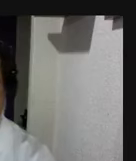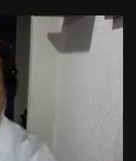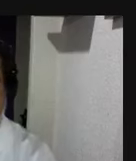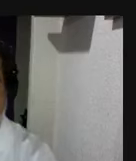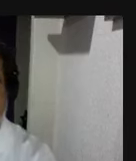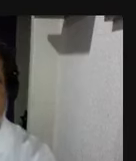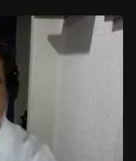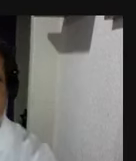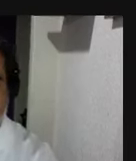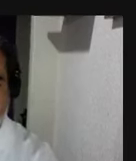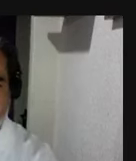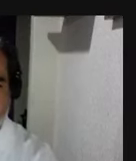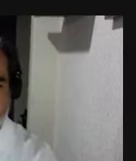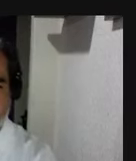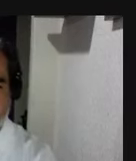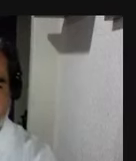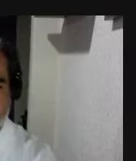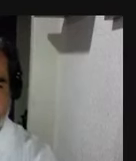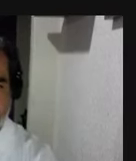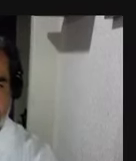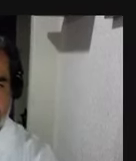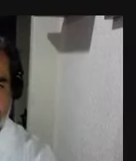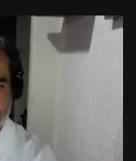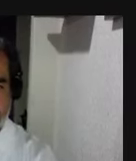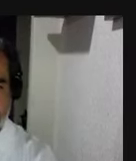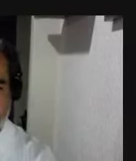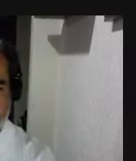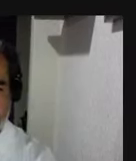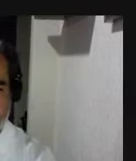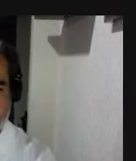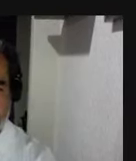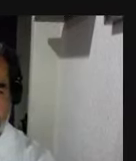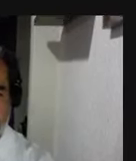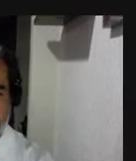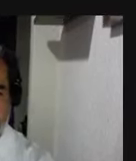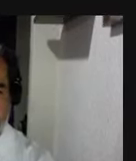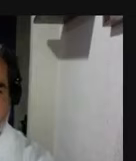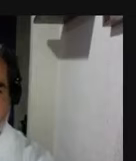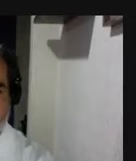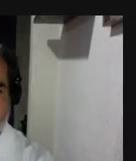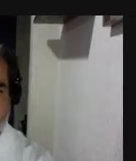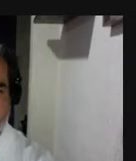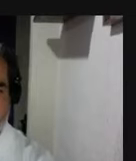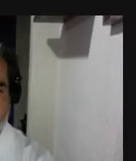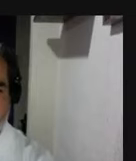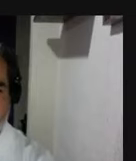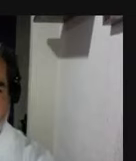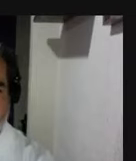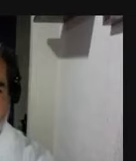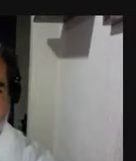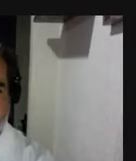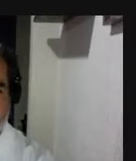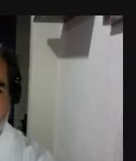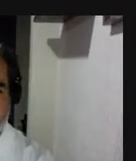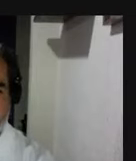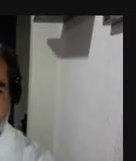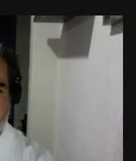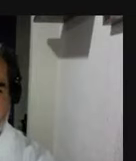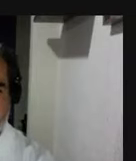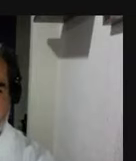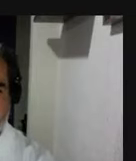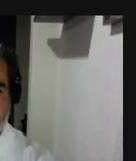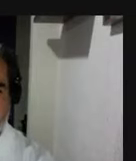con el maestro Medardo Maza Dueñas, quien es el director de publicaciones y